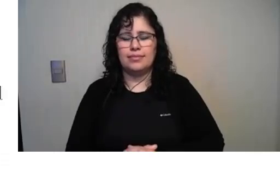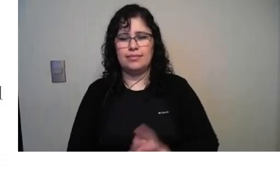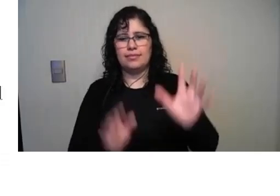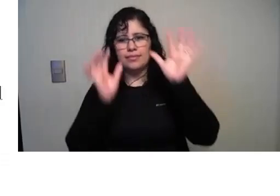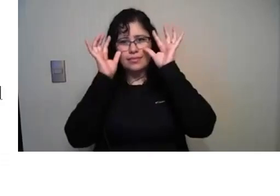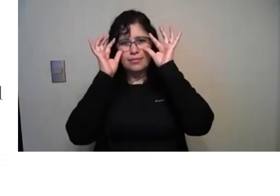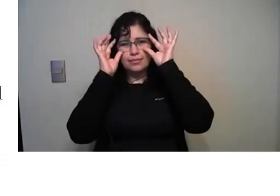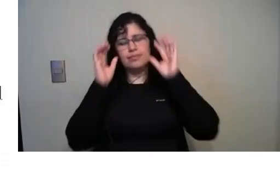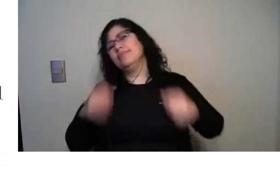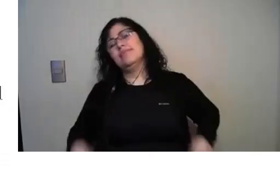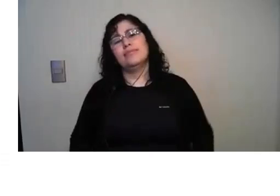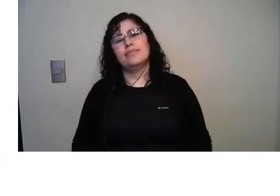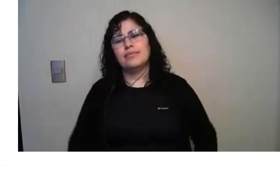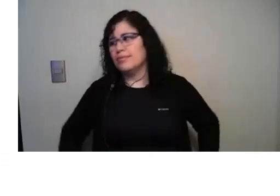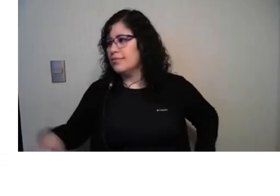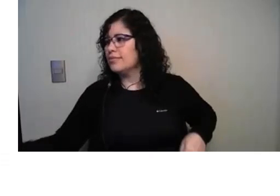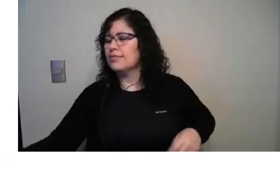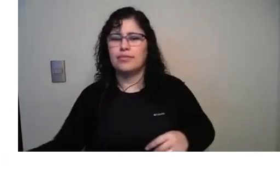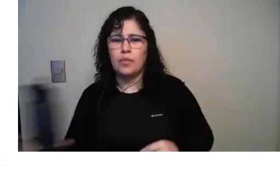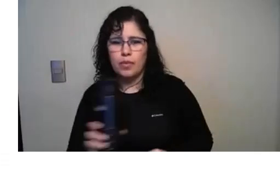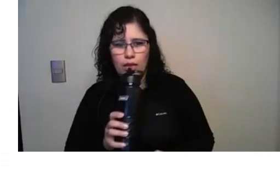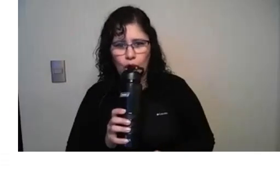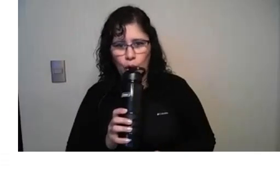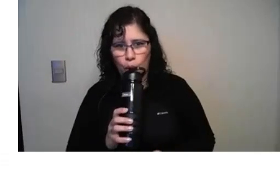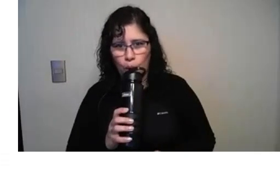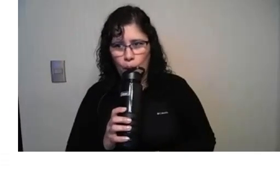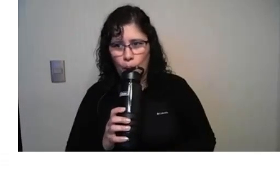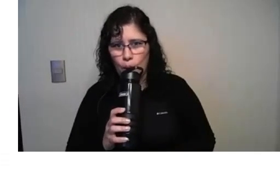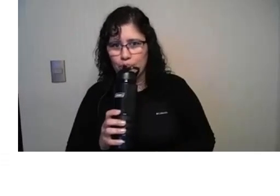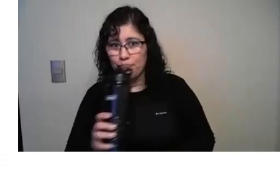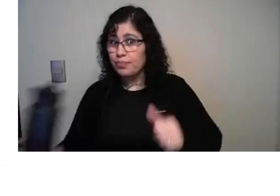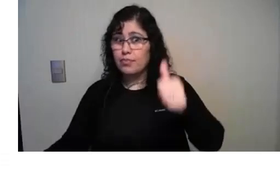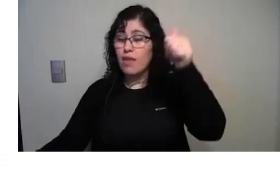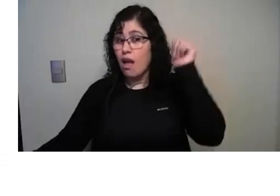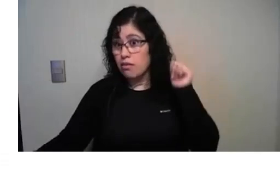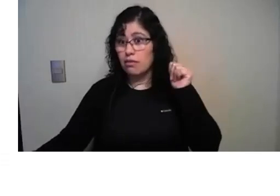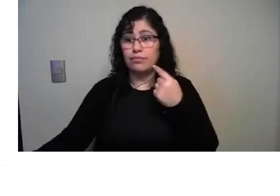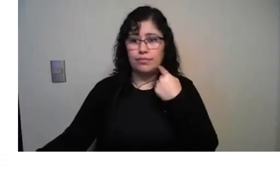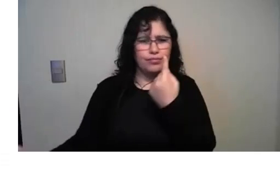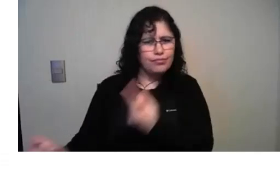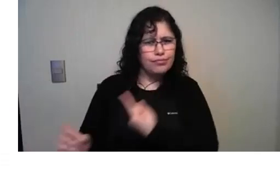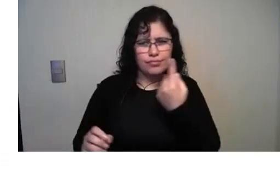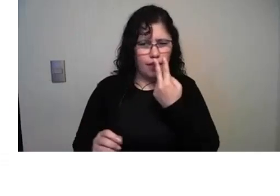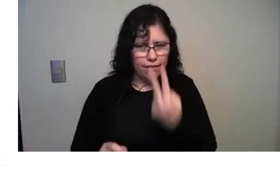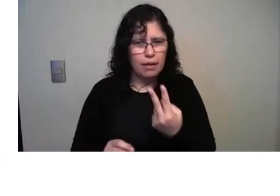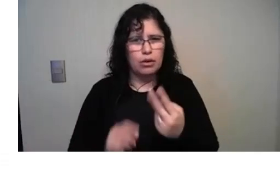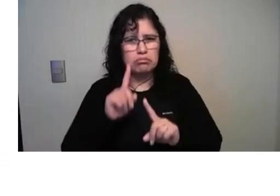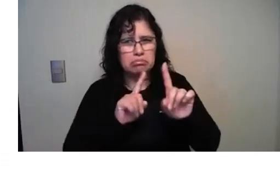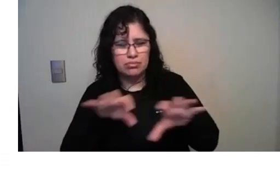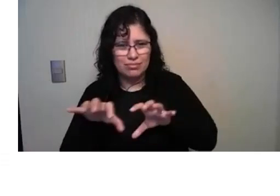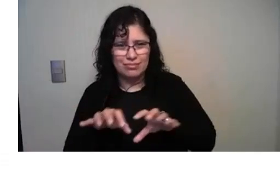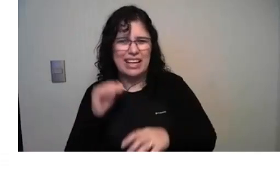Vamos a avanzar. Bueno, ayer habíamos visto, vamos a hacer un repaso rápido